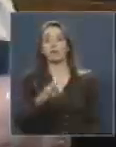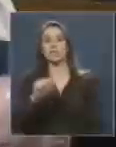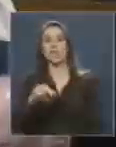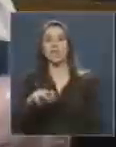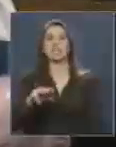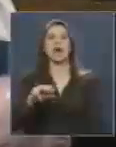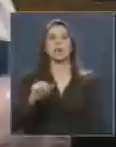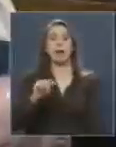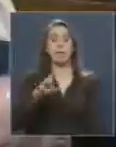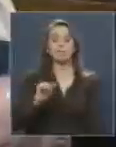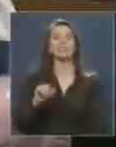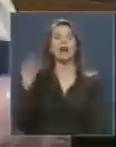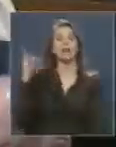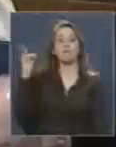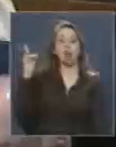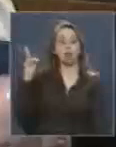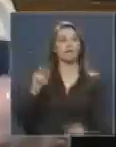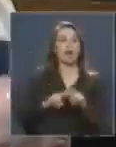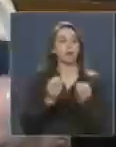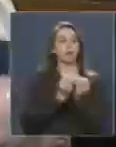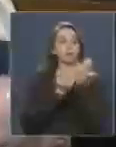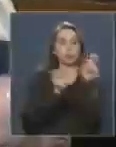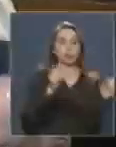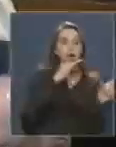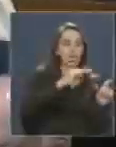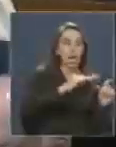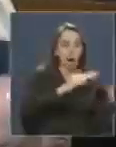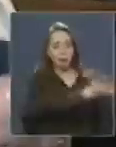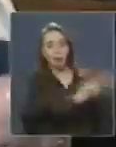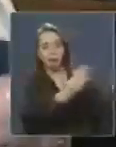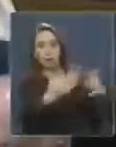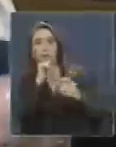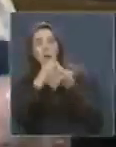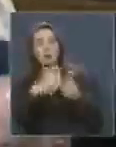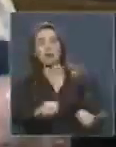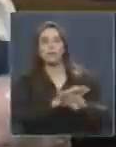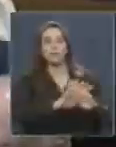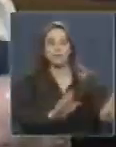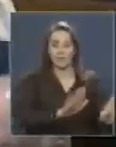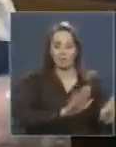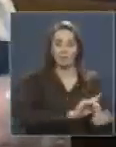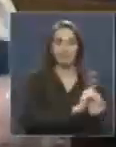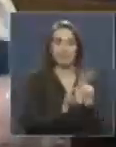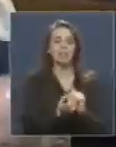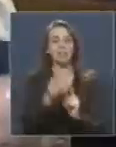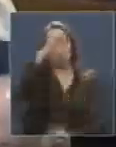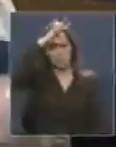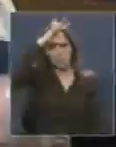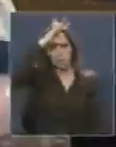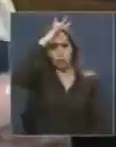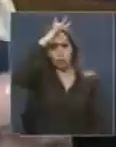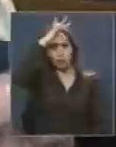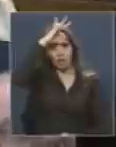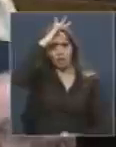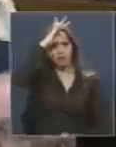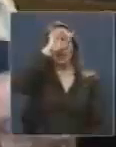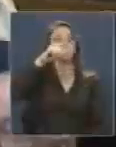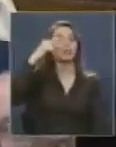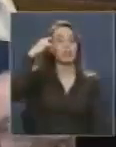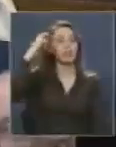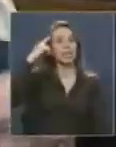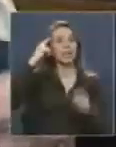Bolivia, encabezó masas rurales las que trató de sacar de la pobreza, pero también de la ignorancia, de la superstición y